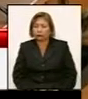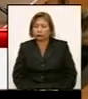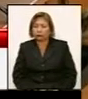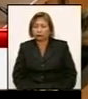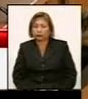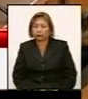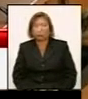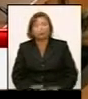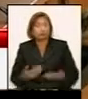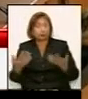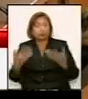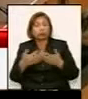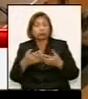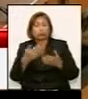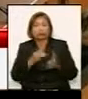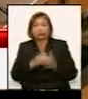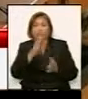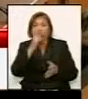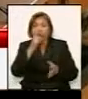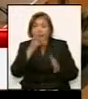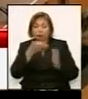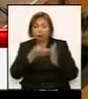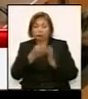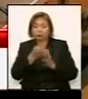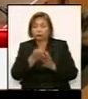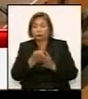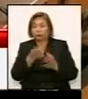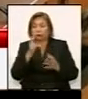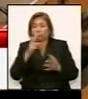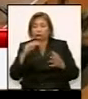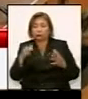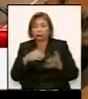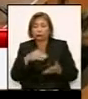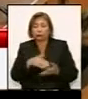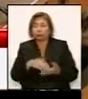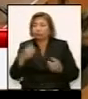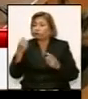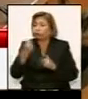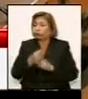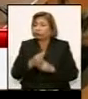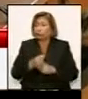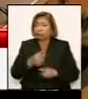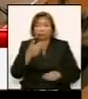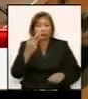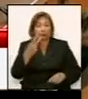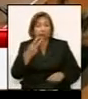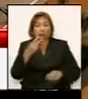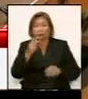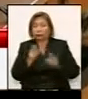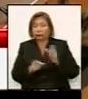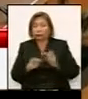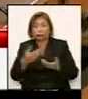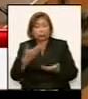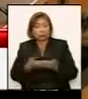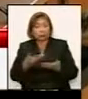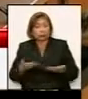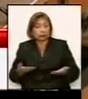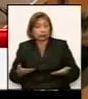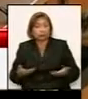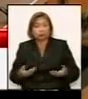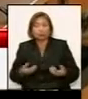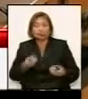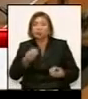encontramos que hay dos maneras digamos centrales en las que se ataca a una persona ya puede ser pero el contenido o por